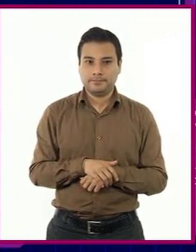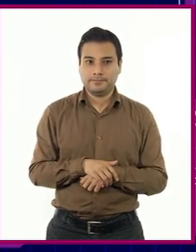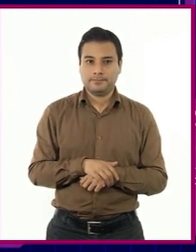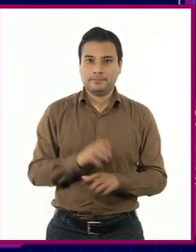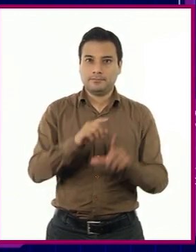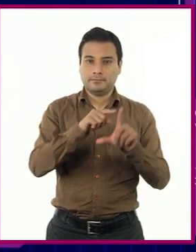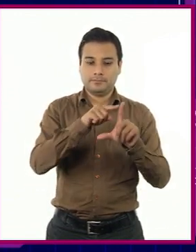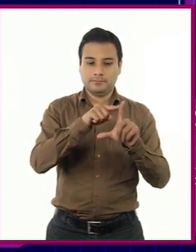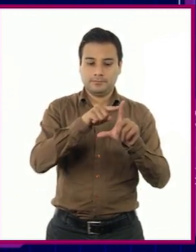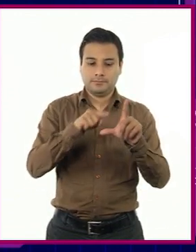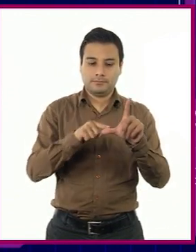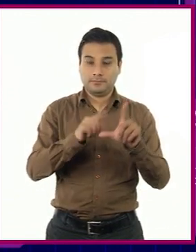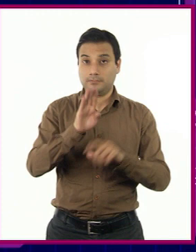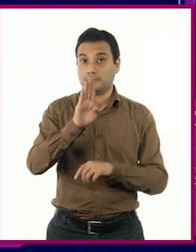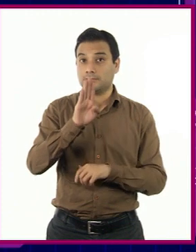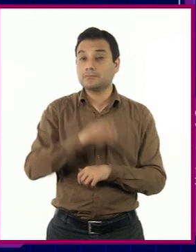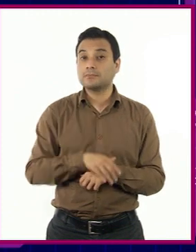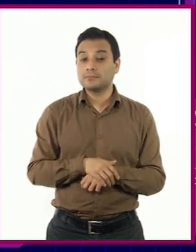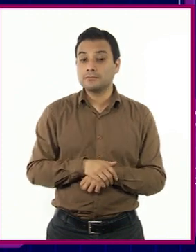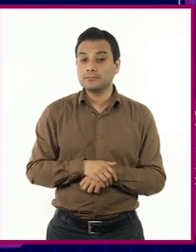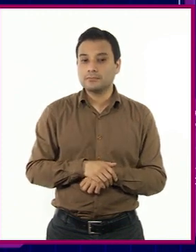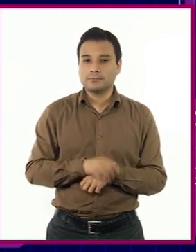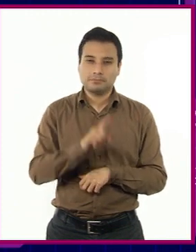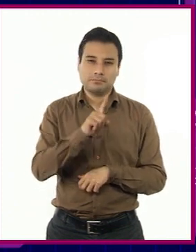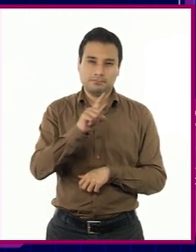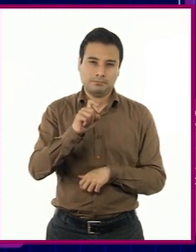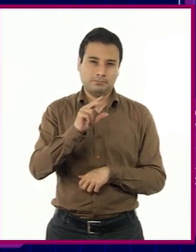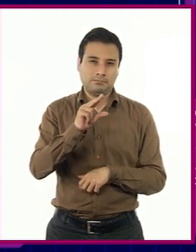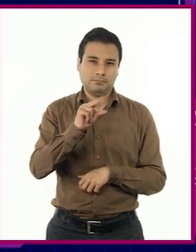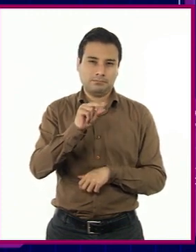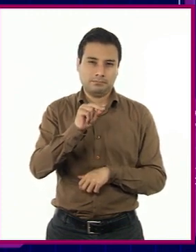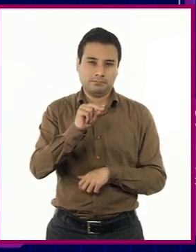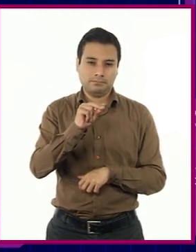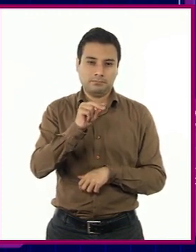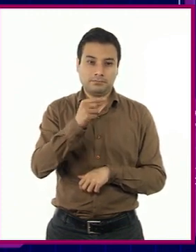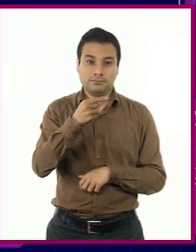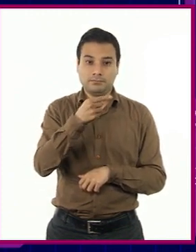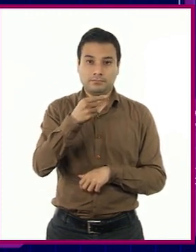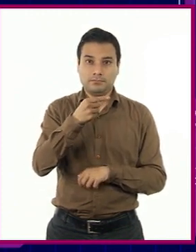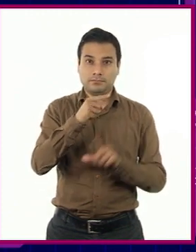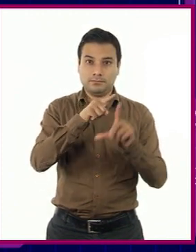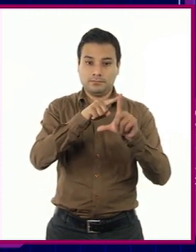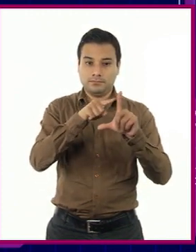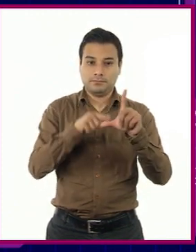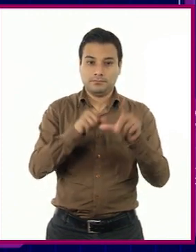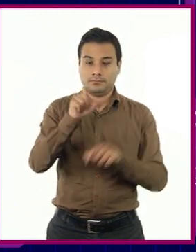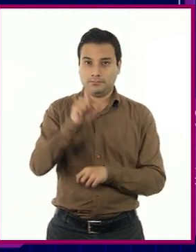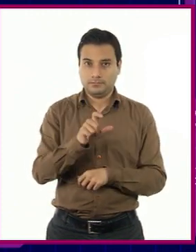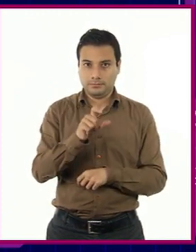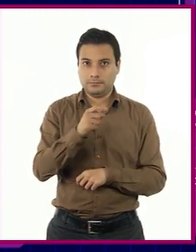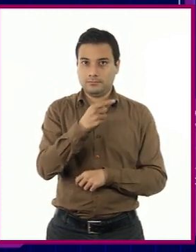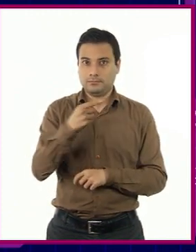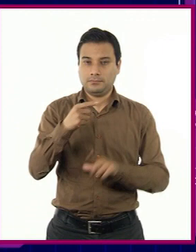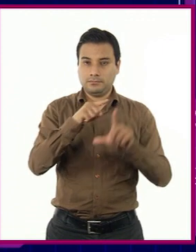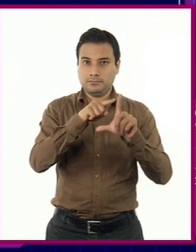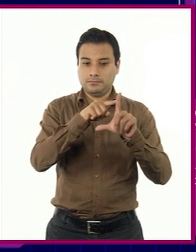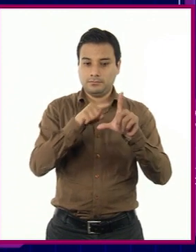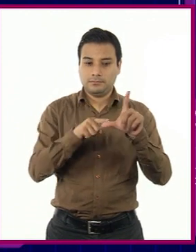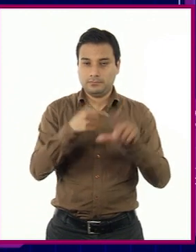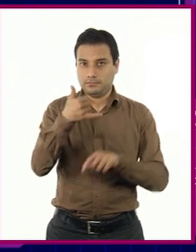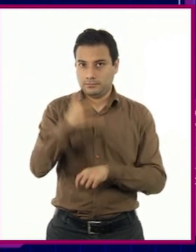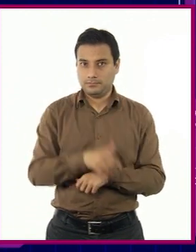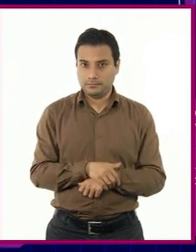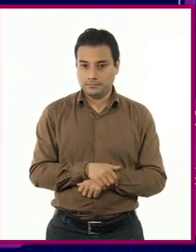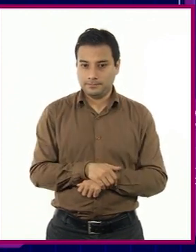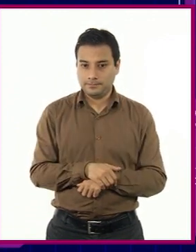el ángulo B es igual a 180 grados menos el ángulo X menos el ángulo Y.